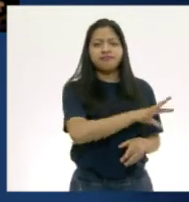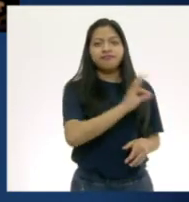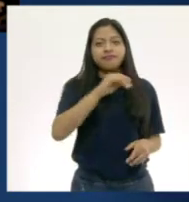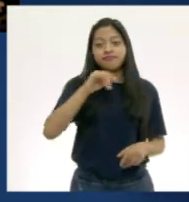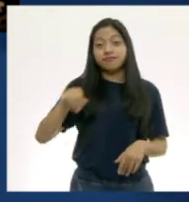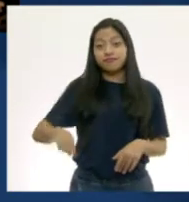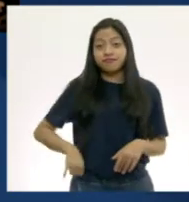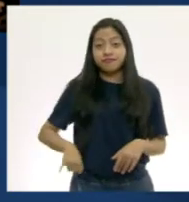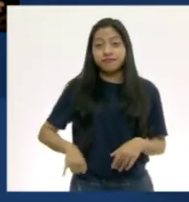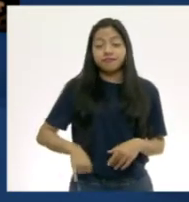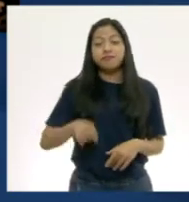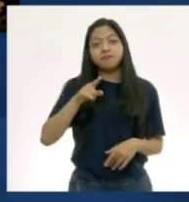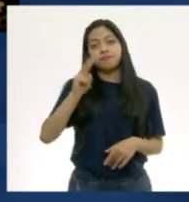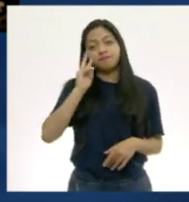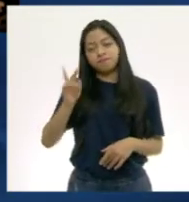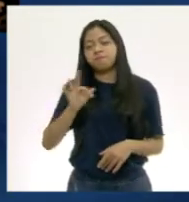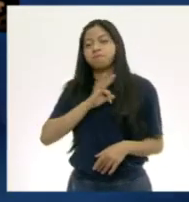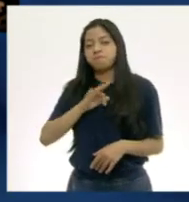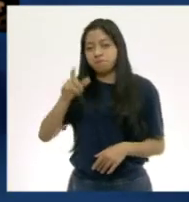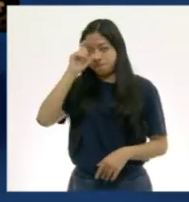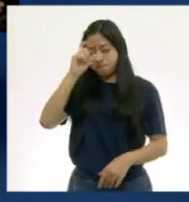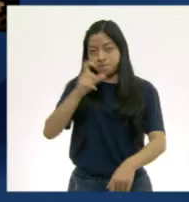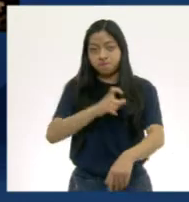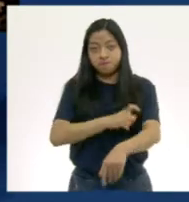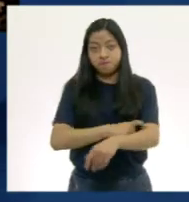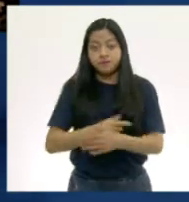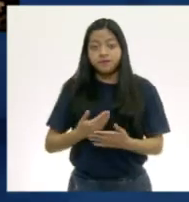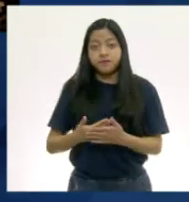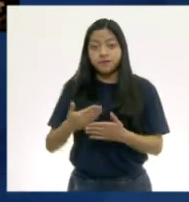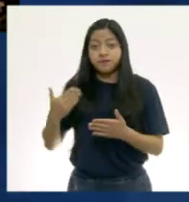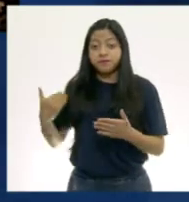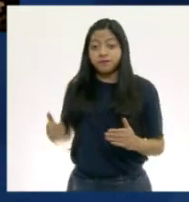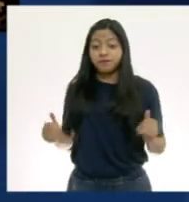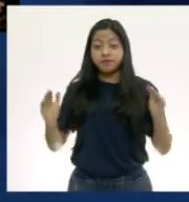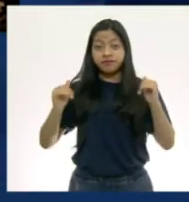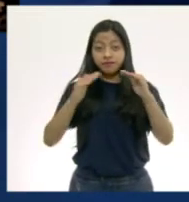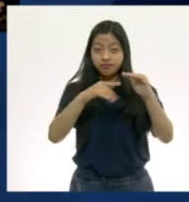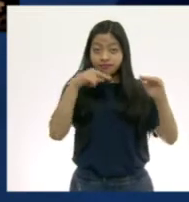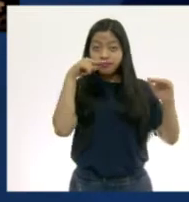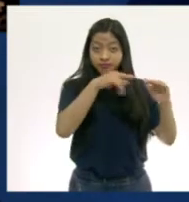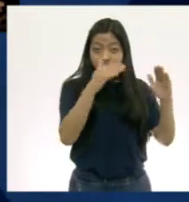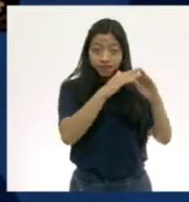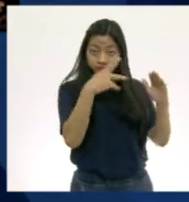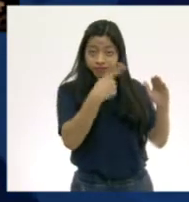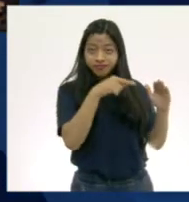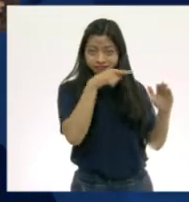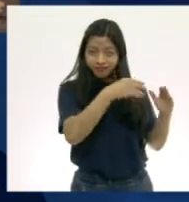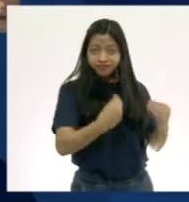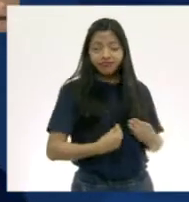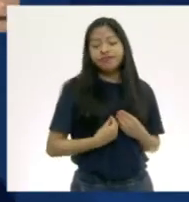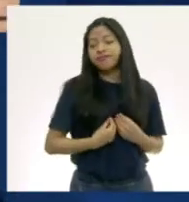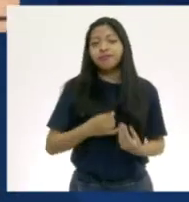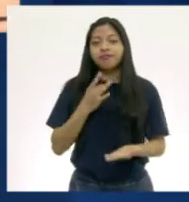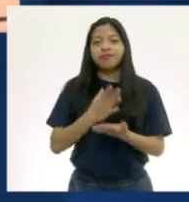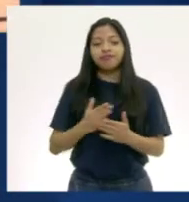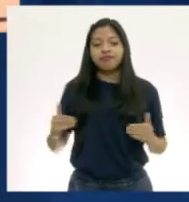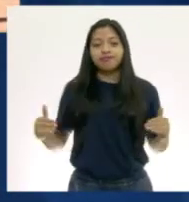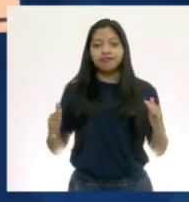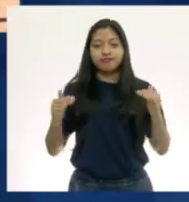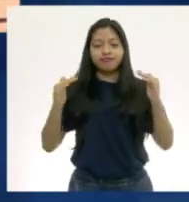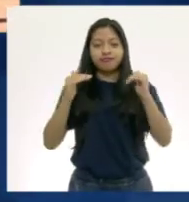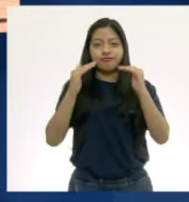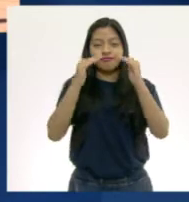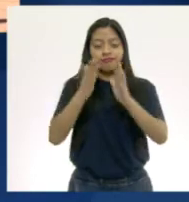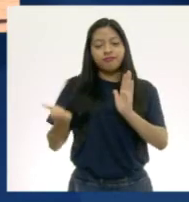que vamos a darnos cuenta que ellos en realidad, pues como me lo mencionas, no vivían en pirámides, sino que las pirámides son monumentos funerarios que van